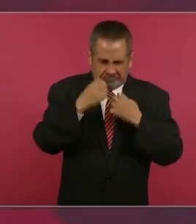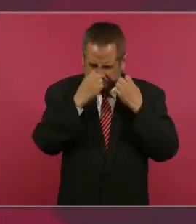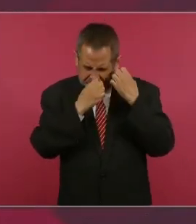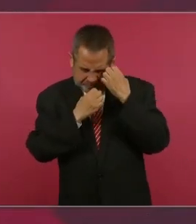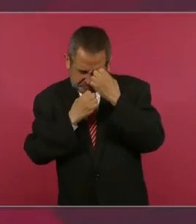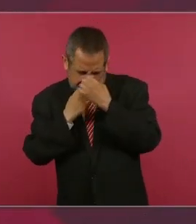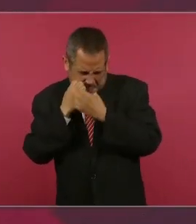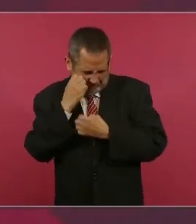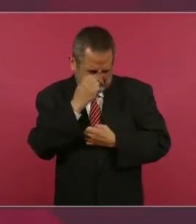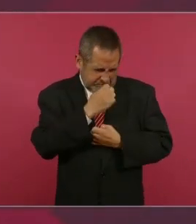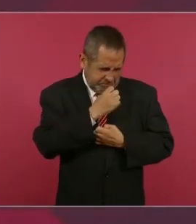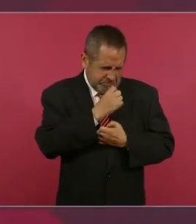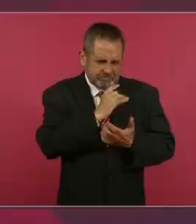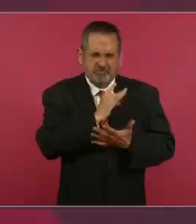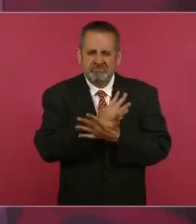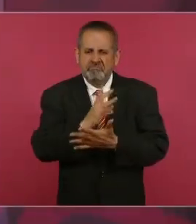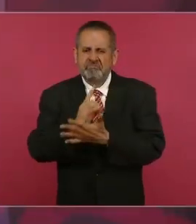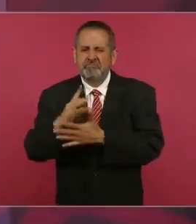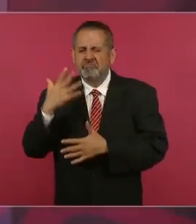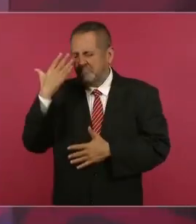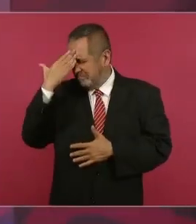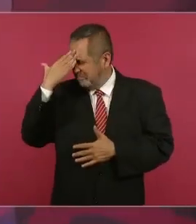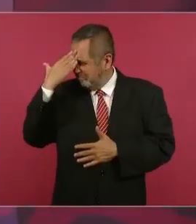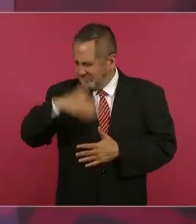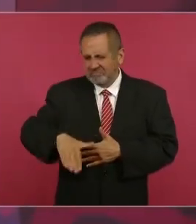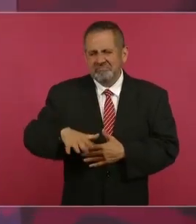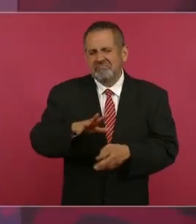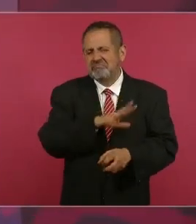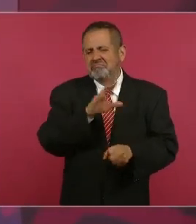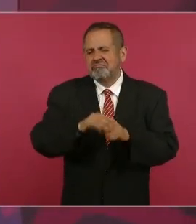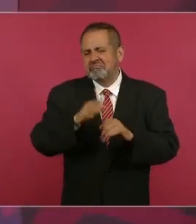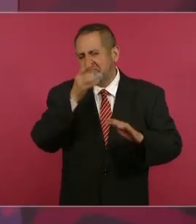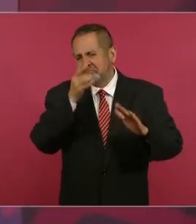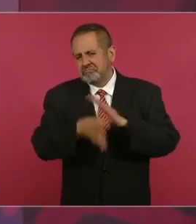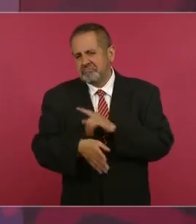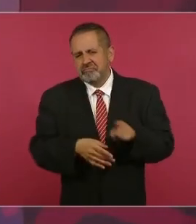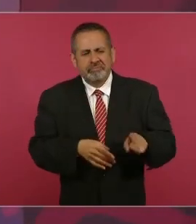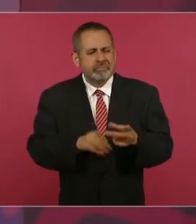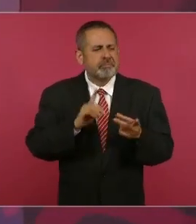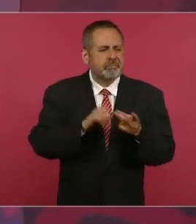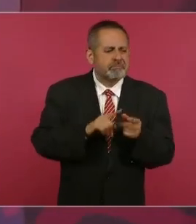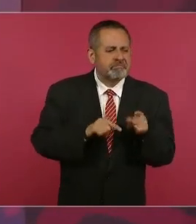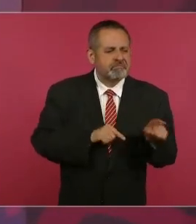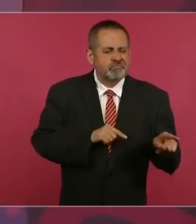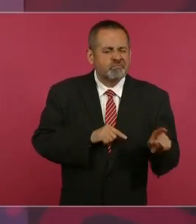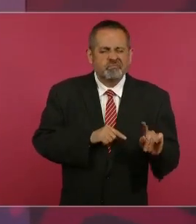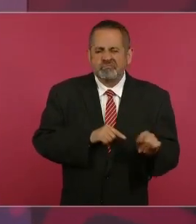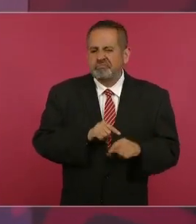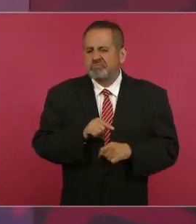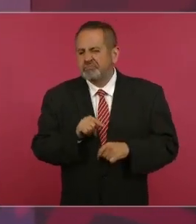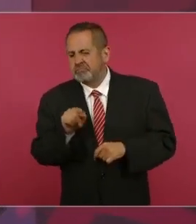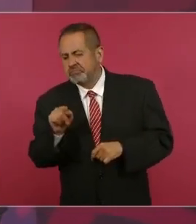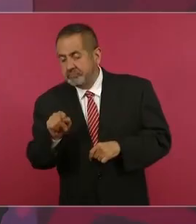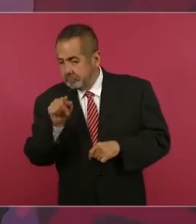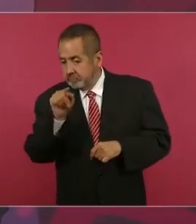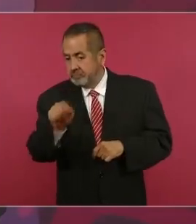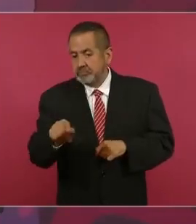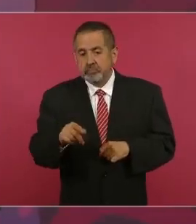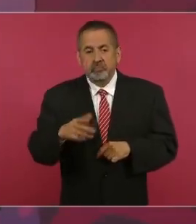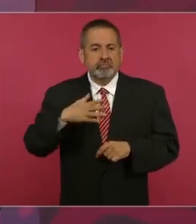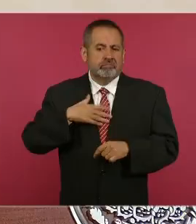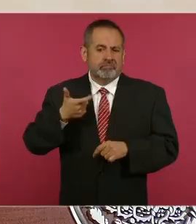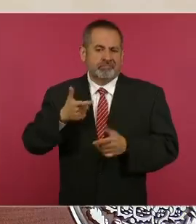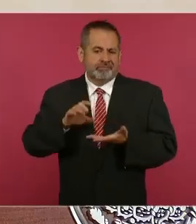Eso saben muy bien. ¿En dónde? No tienen riesgo